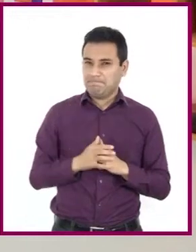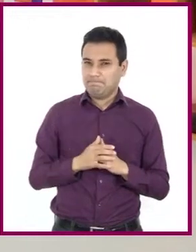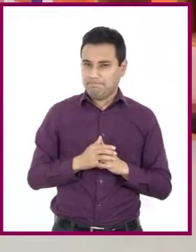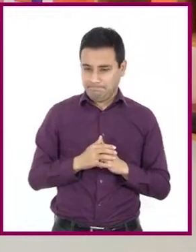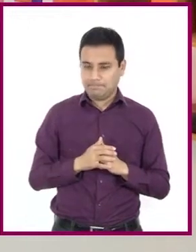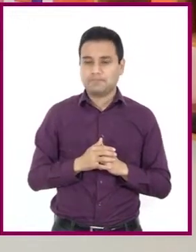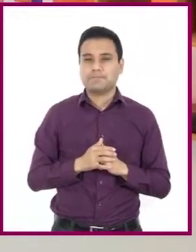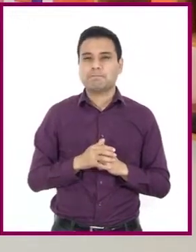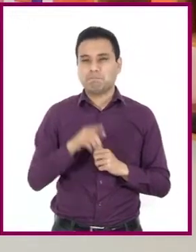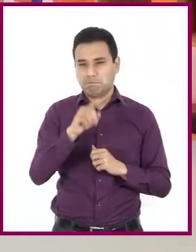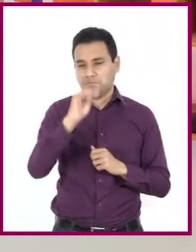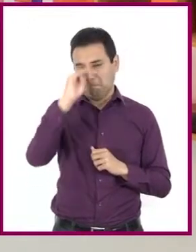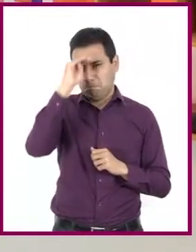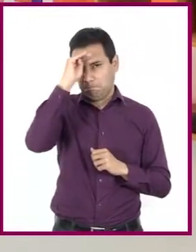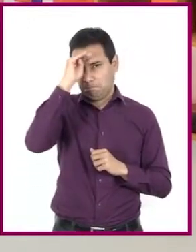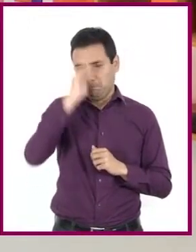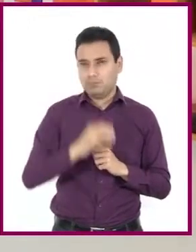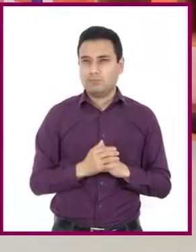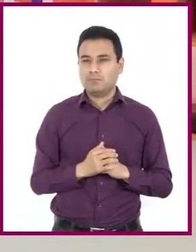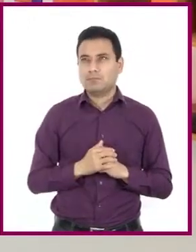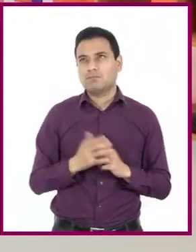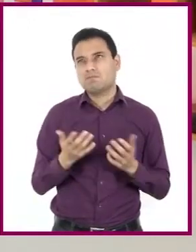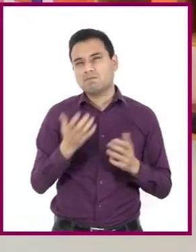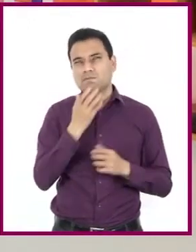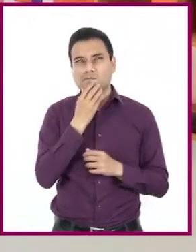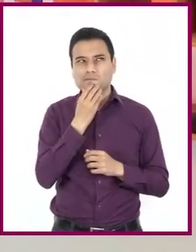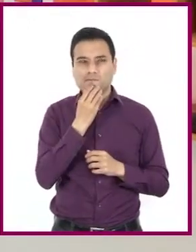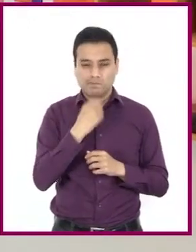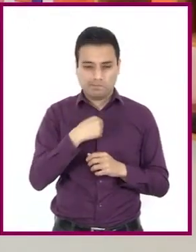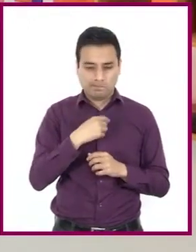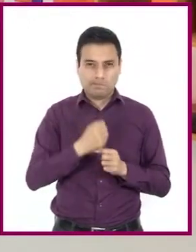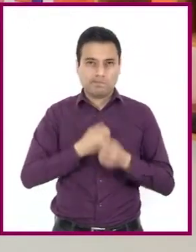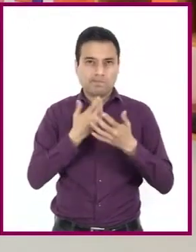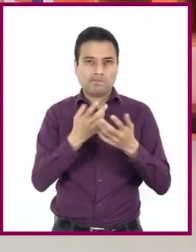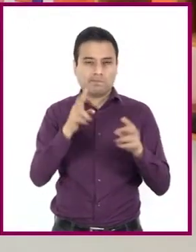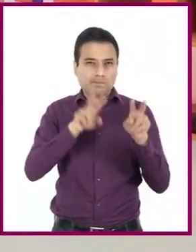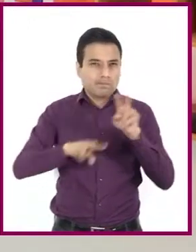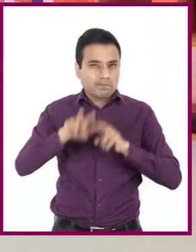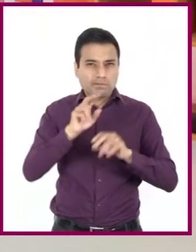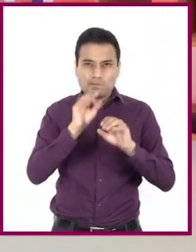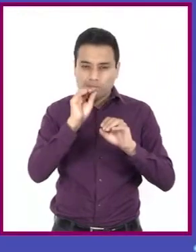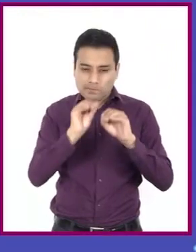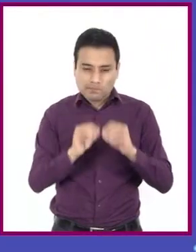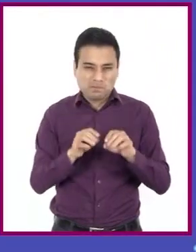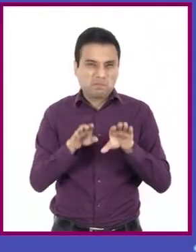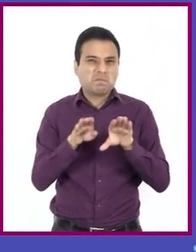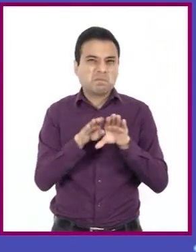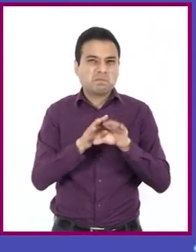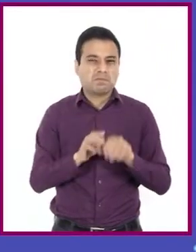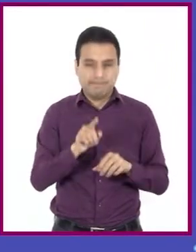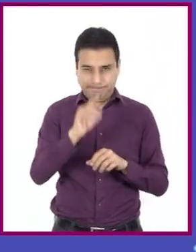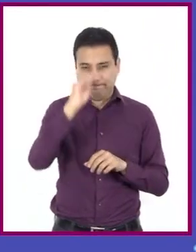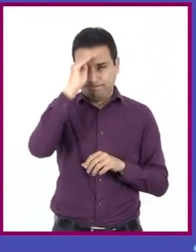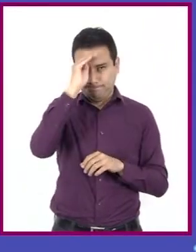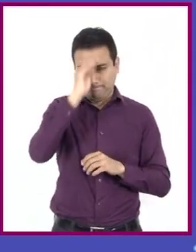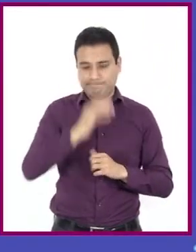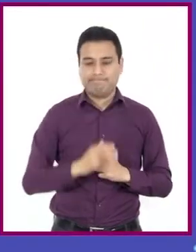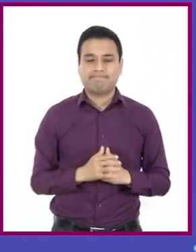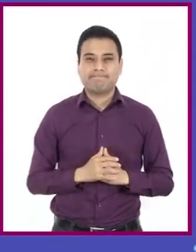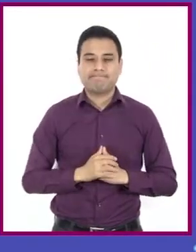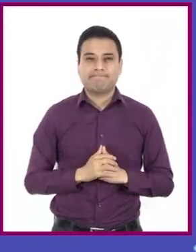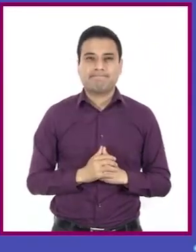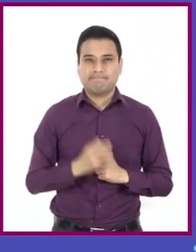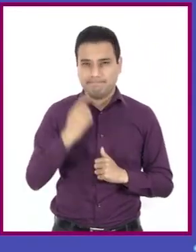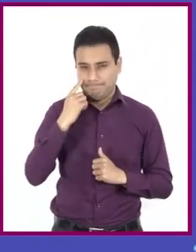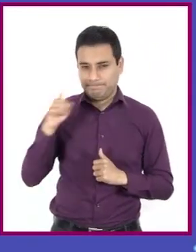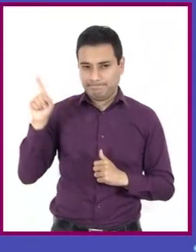que piensen cómo podrían considerarlas para crear un poema visual o concreto. Como pueden